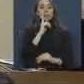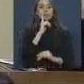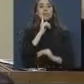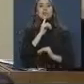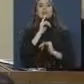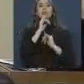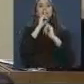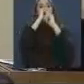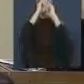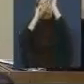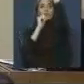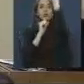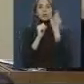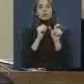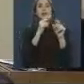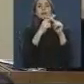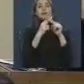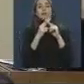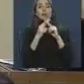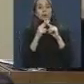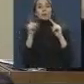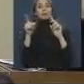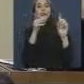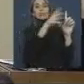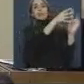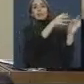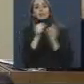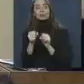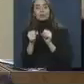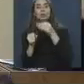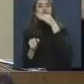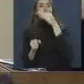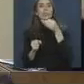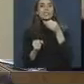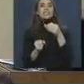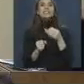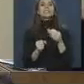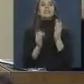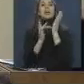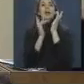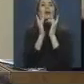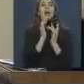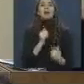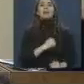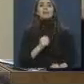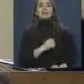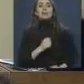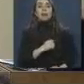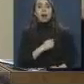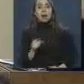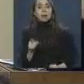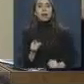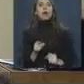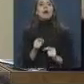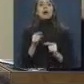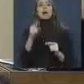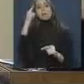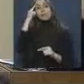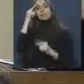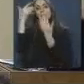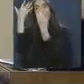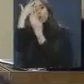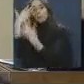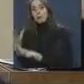aquel del que llevan el nombre que han usurpado al decirse cristianos, justificando lo malo como si fuera